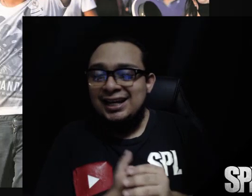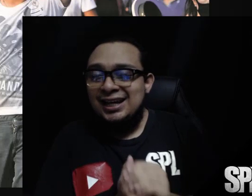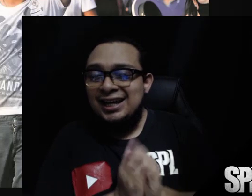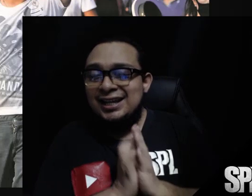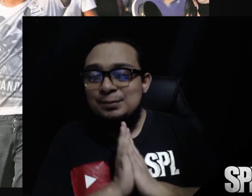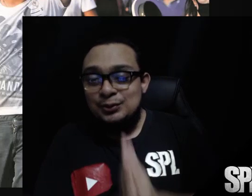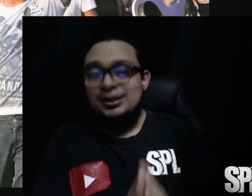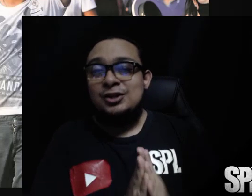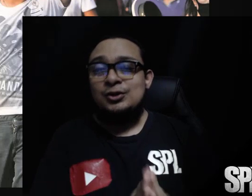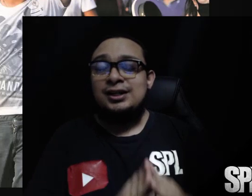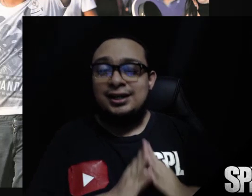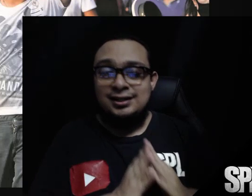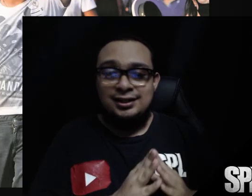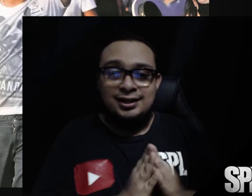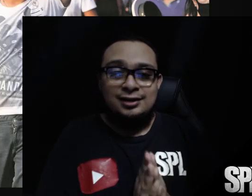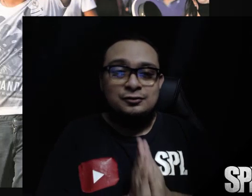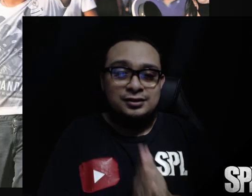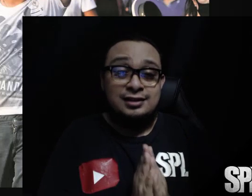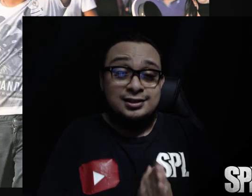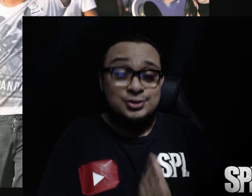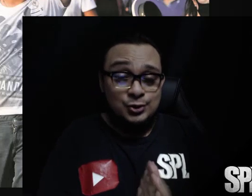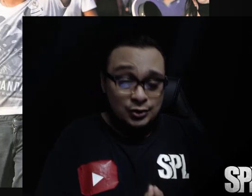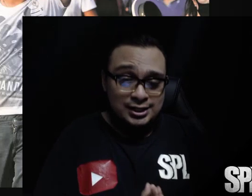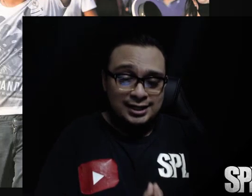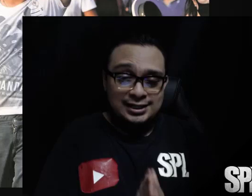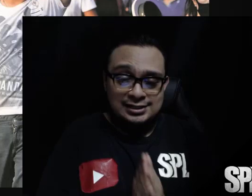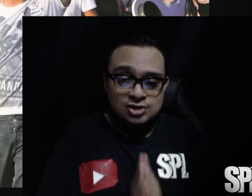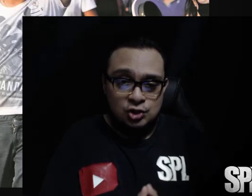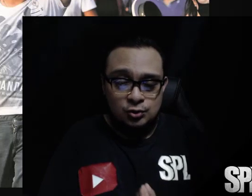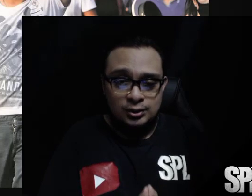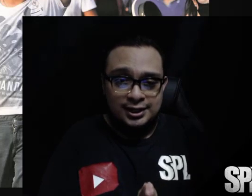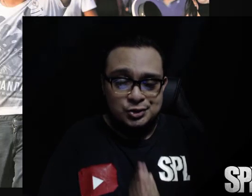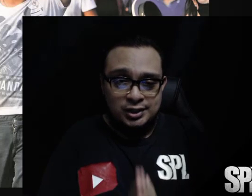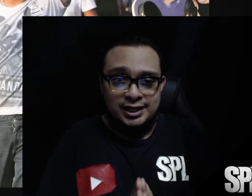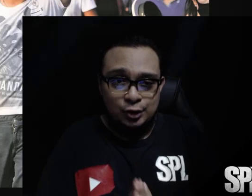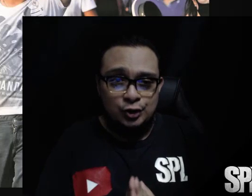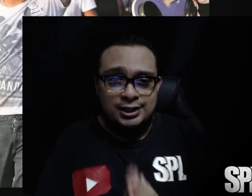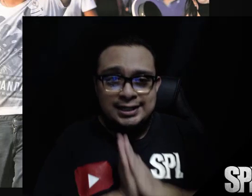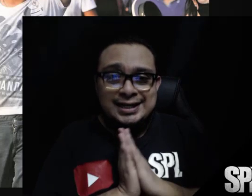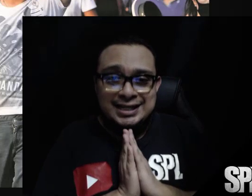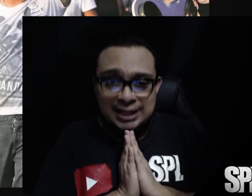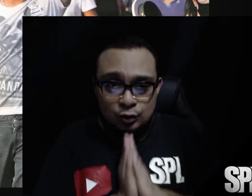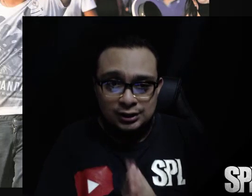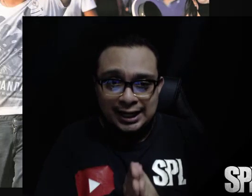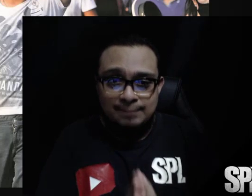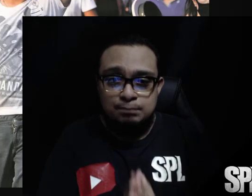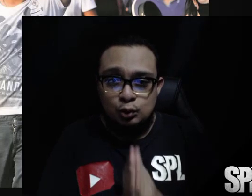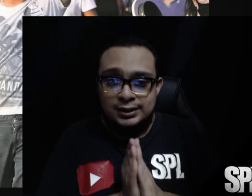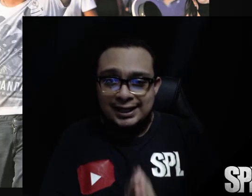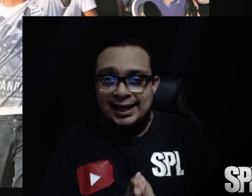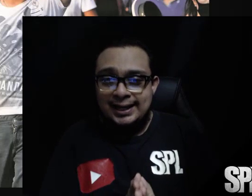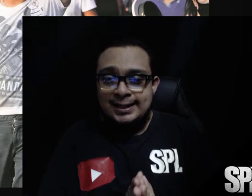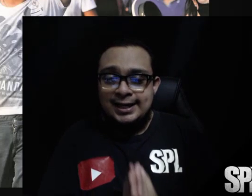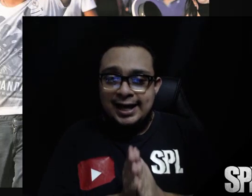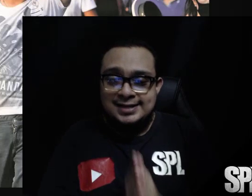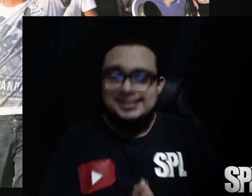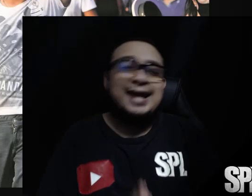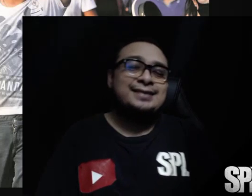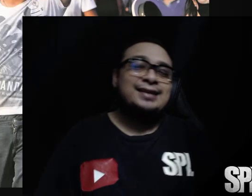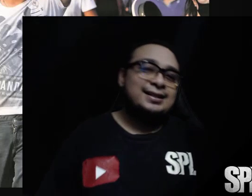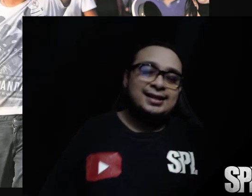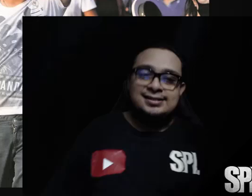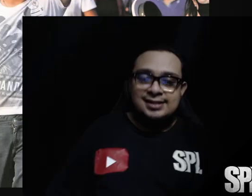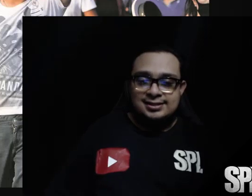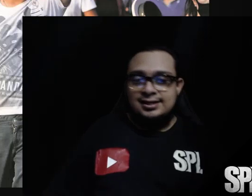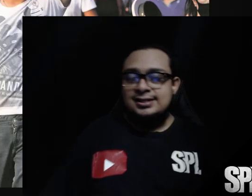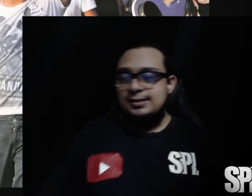el diputado Gerardo Fernández Noroña y el show que hizo el día de hoy y te contaré Por qué está